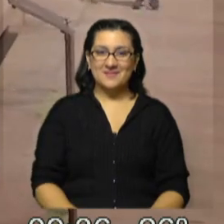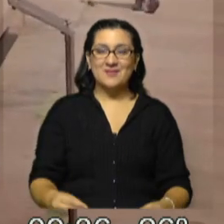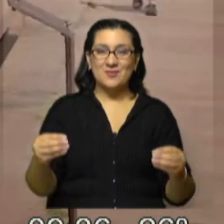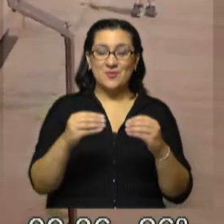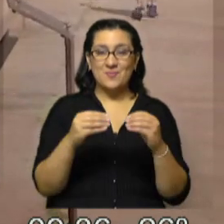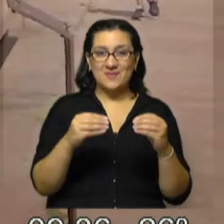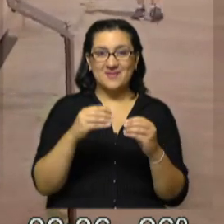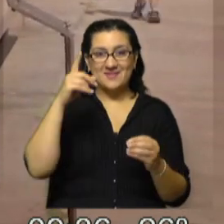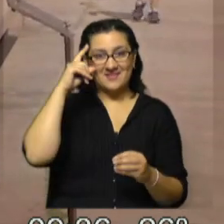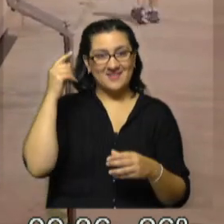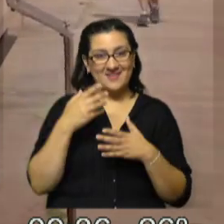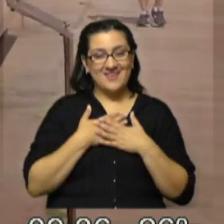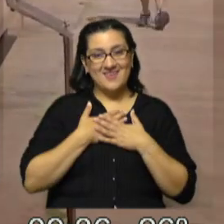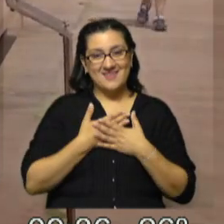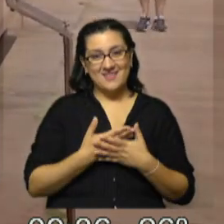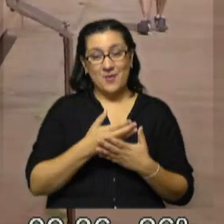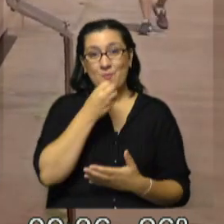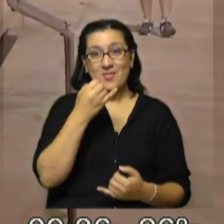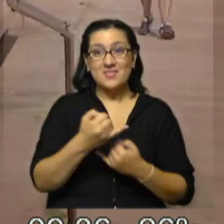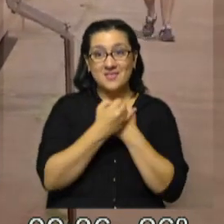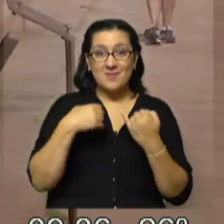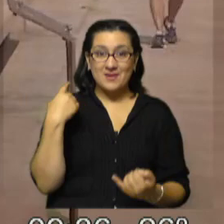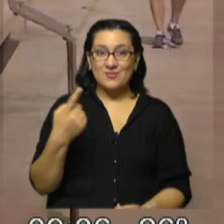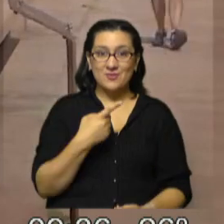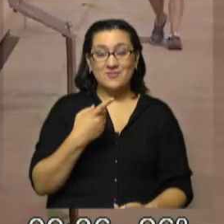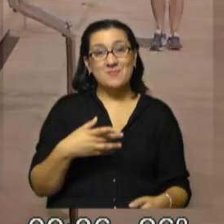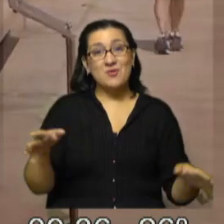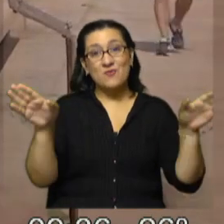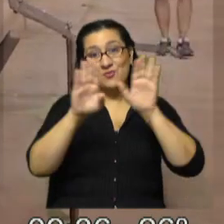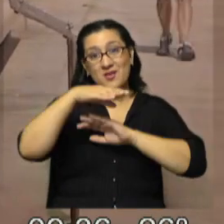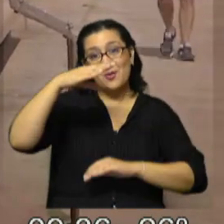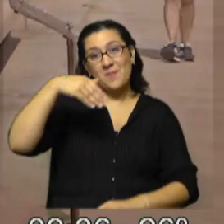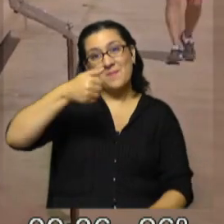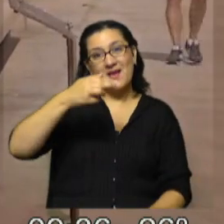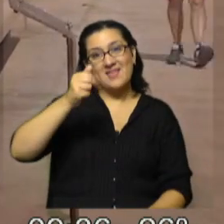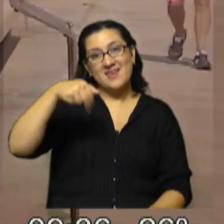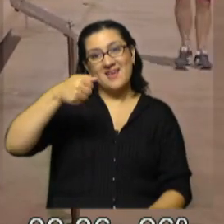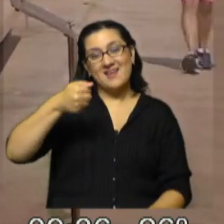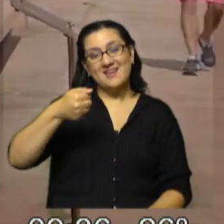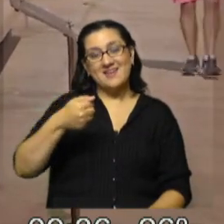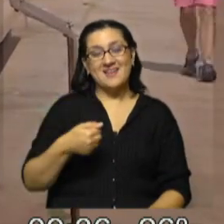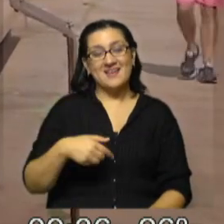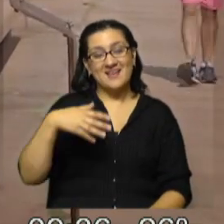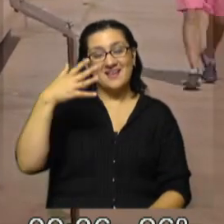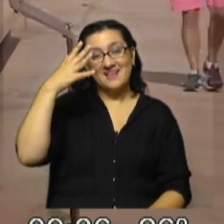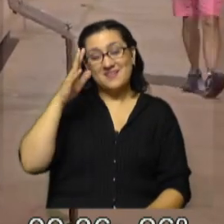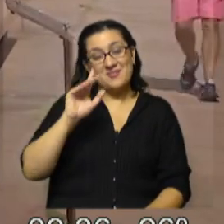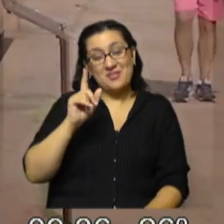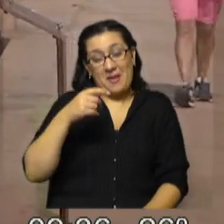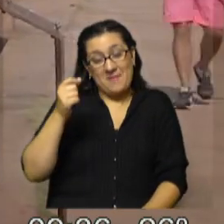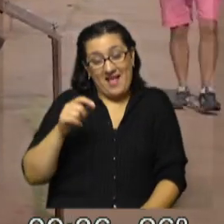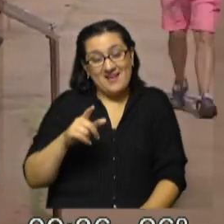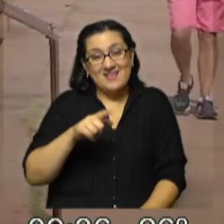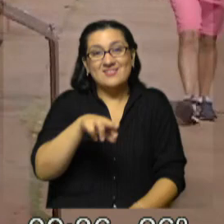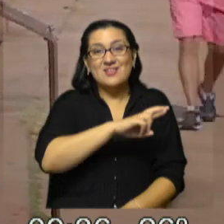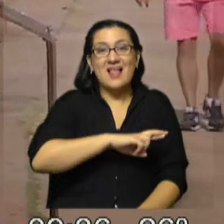Compañeros, Tania, querida, buen día para todos ustedes. Y bueno, si me confundían con Mariana, no estaba tan mal, creo que era a favor mío. Me encuentro aquí en